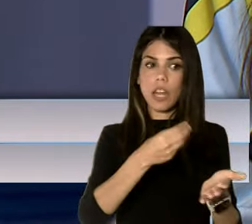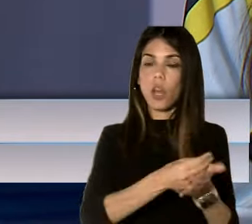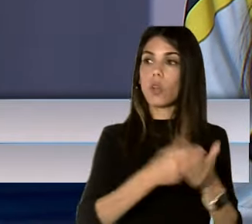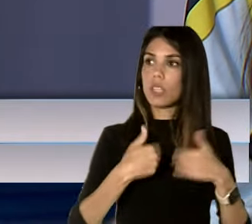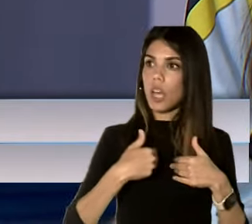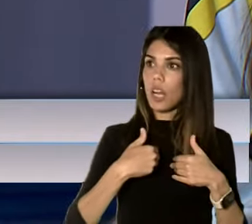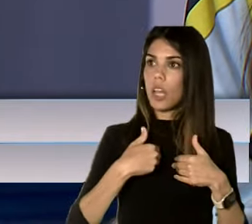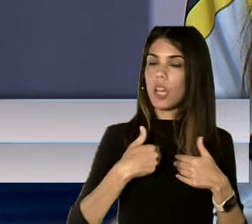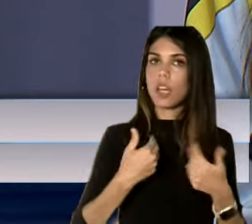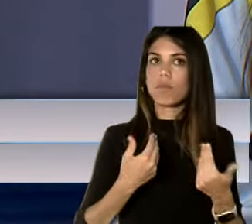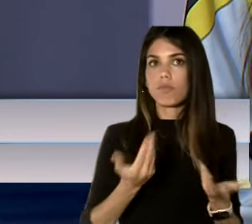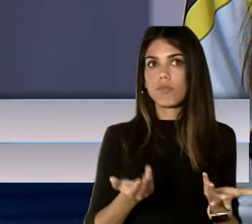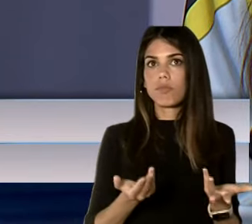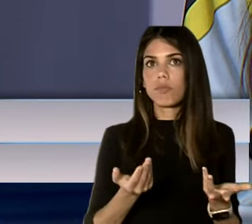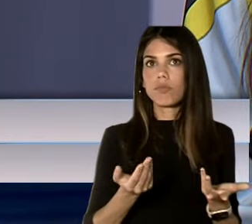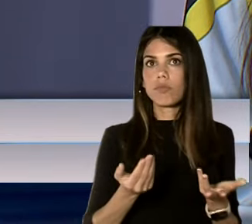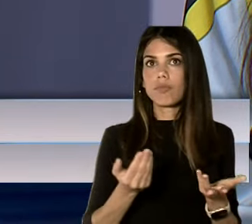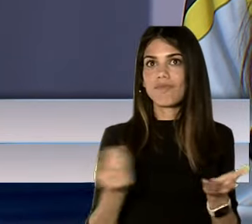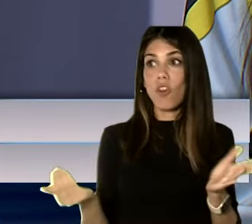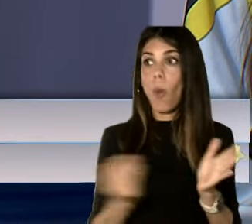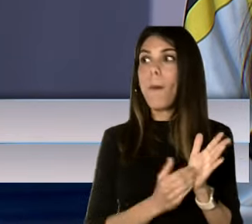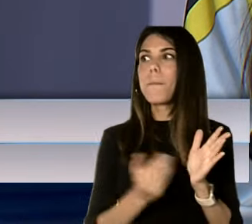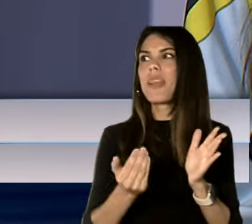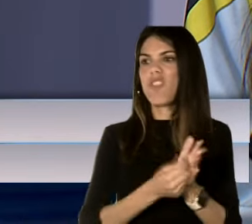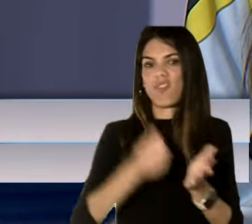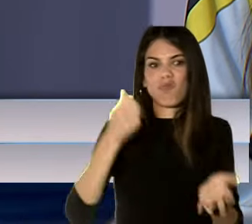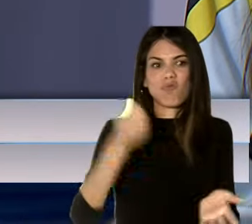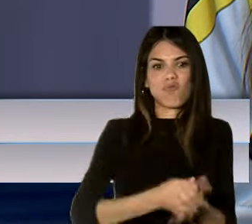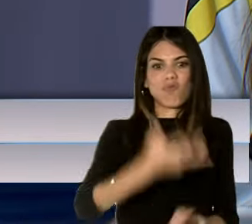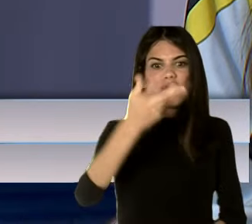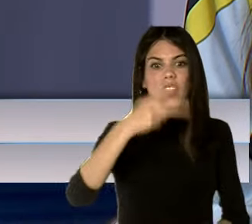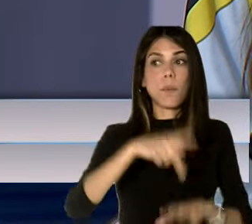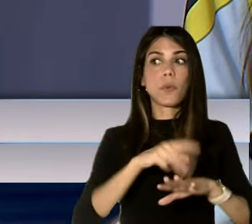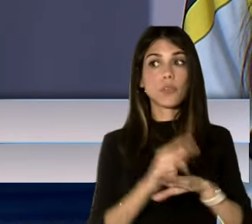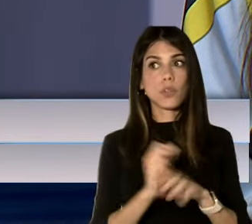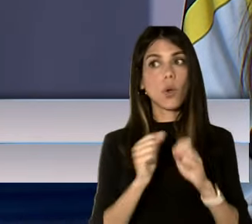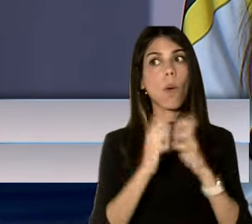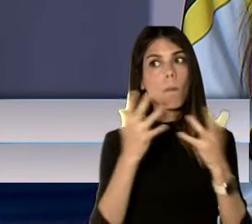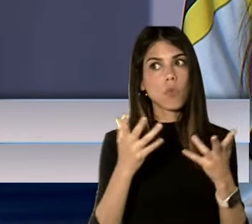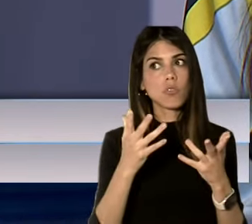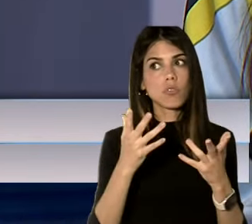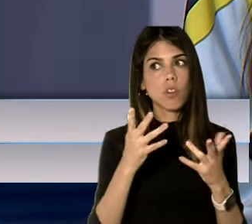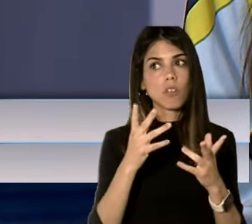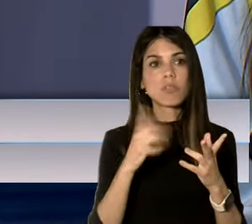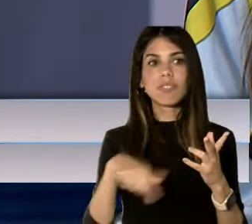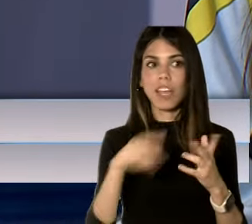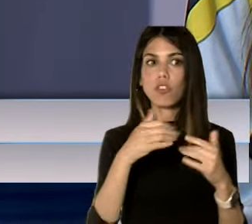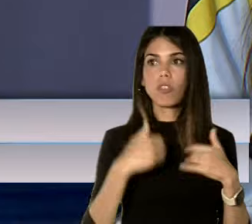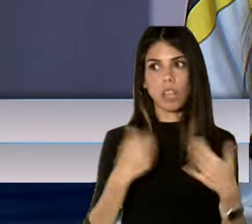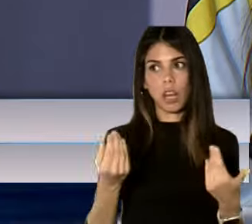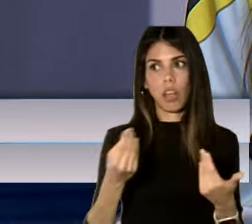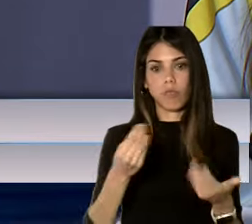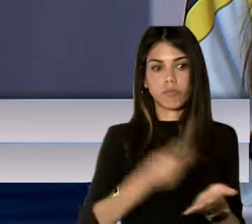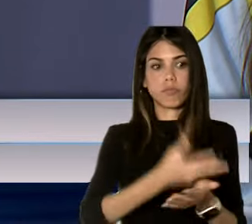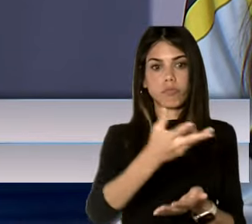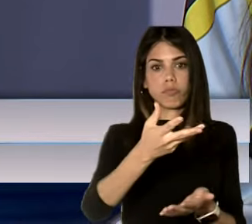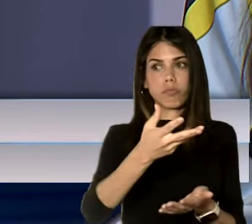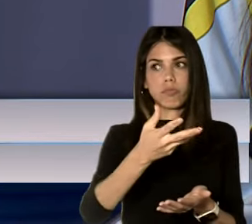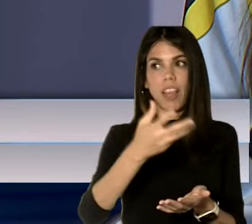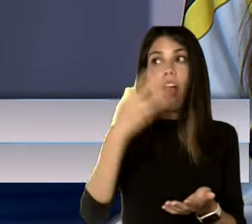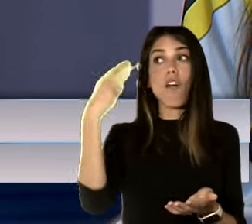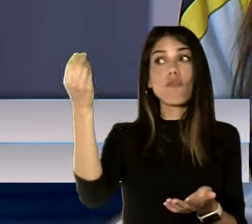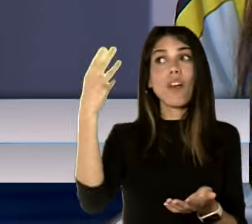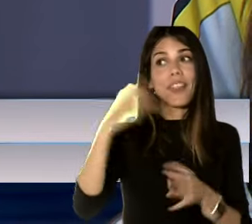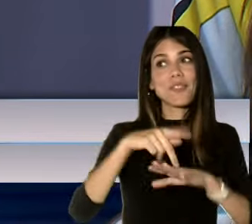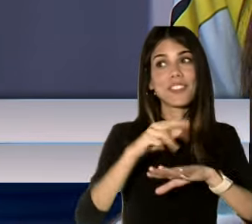tienen fuera en Puerto Rico los millonarios de Puerto Rico muchos de ellos tienen las inversiones fuera de Puerto Rico si se le dan esos beneficios